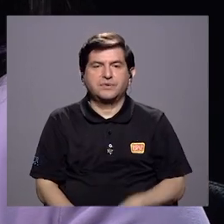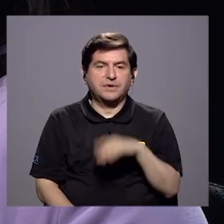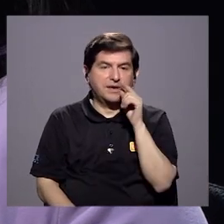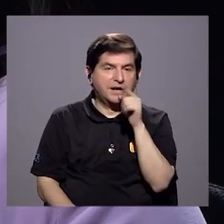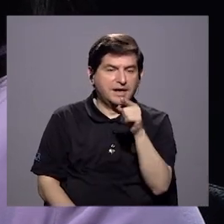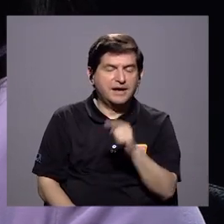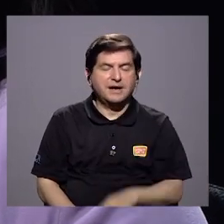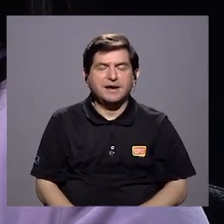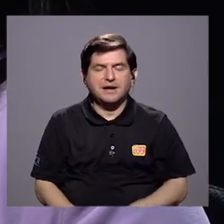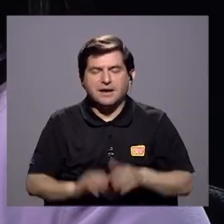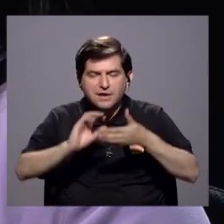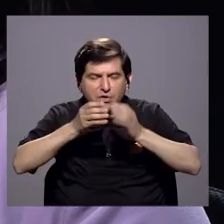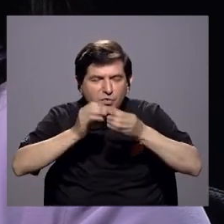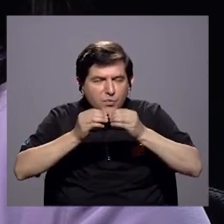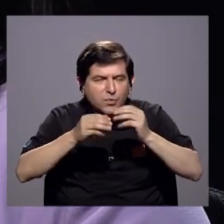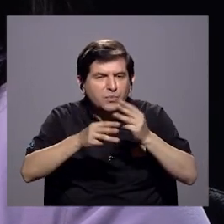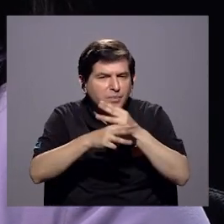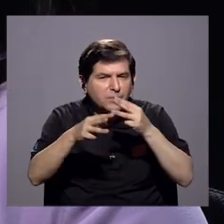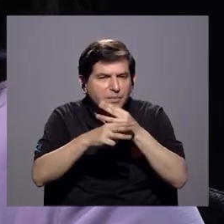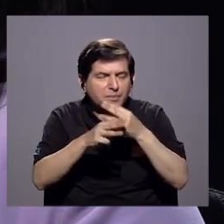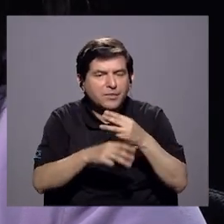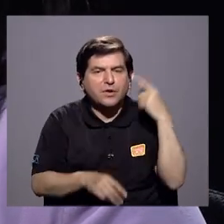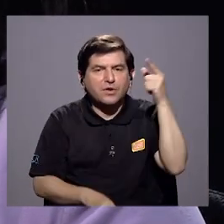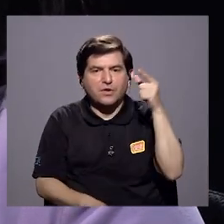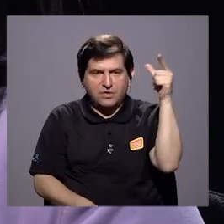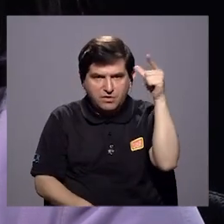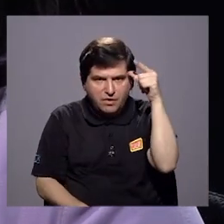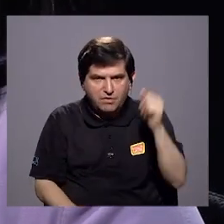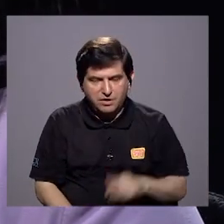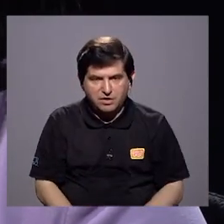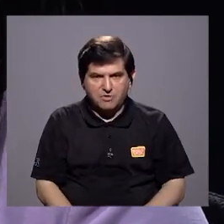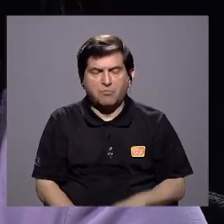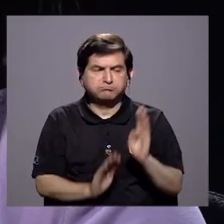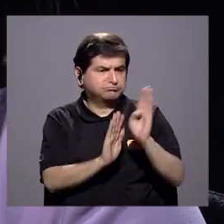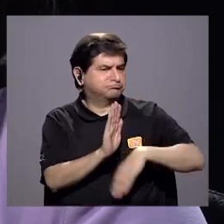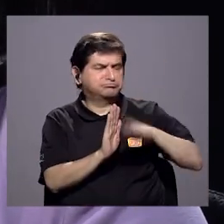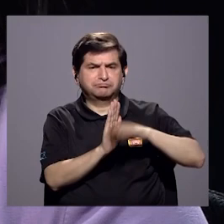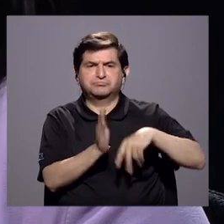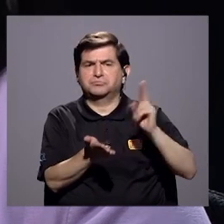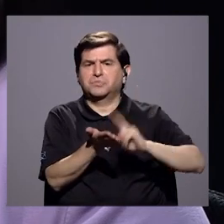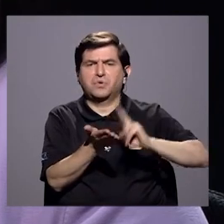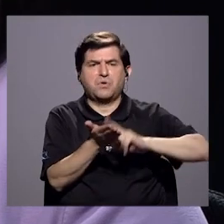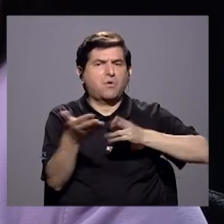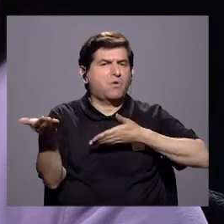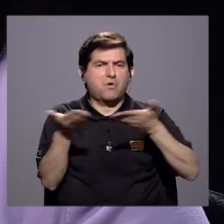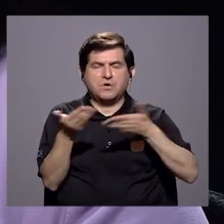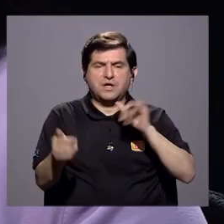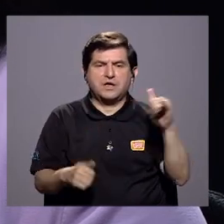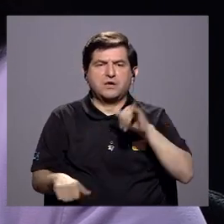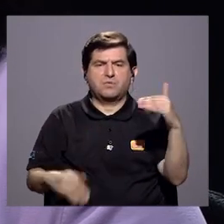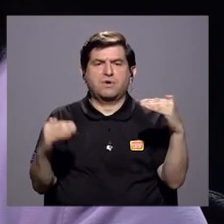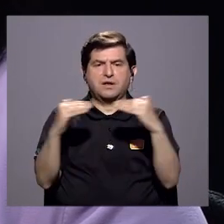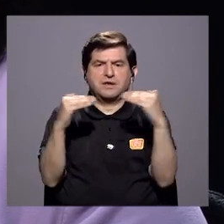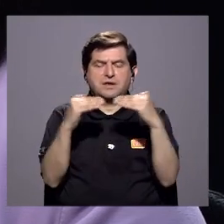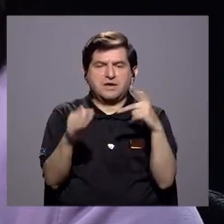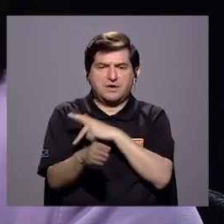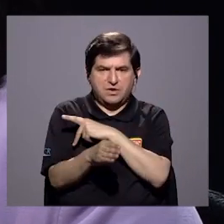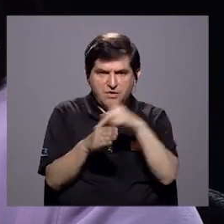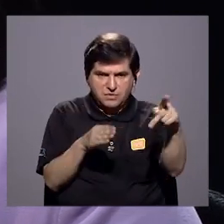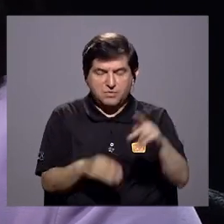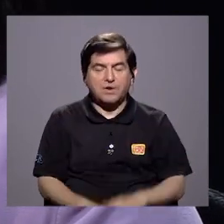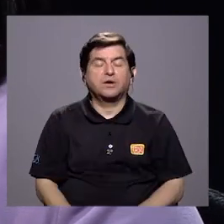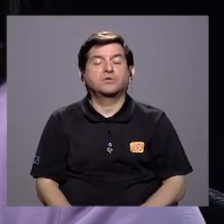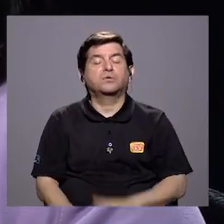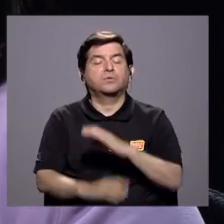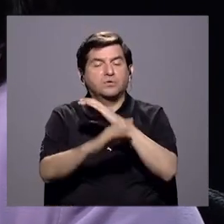el ejercicio matemático, nos da, por supuesto, que es más barato contratar el servicio al mismo nivel de profesionalismo, siendo